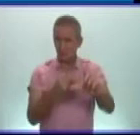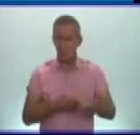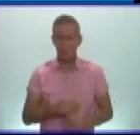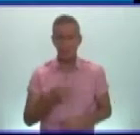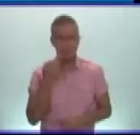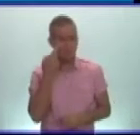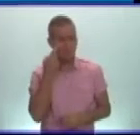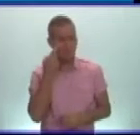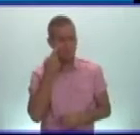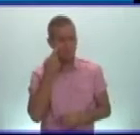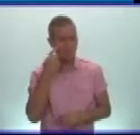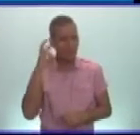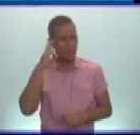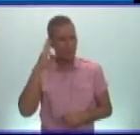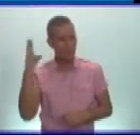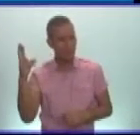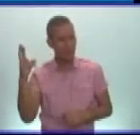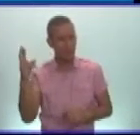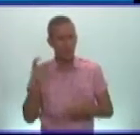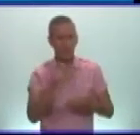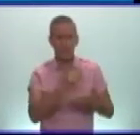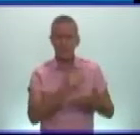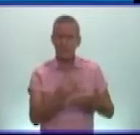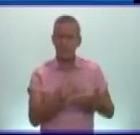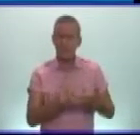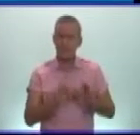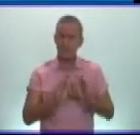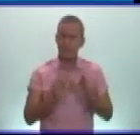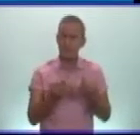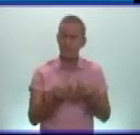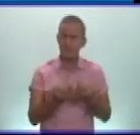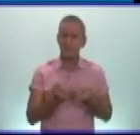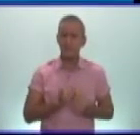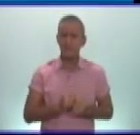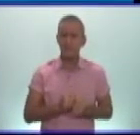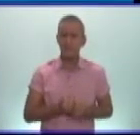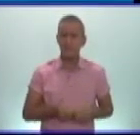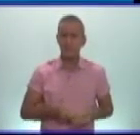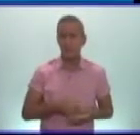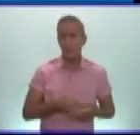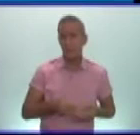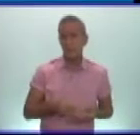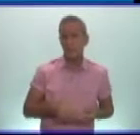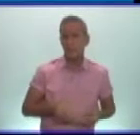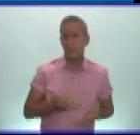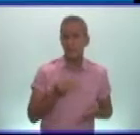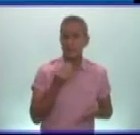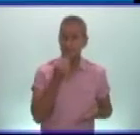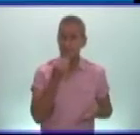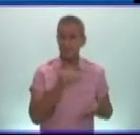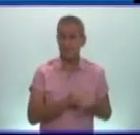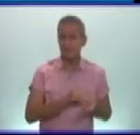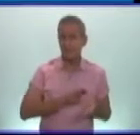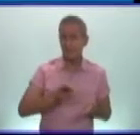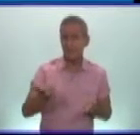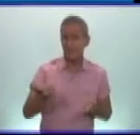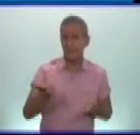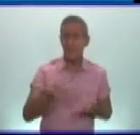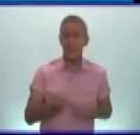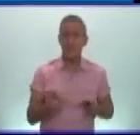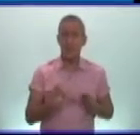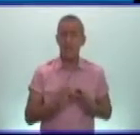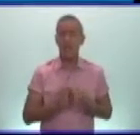a recordar qué cosa es una carta familiar. Es la que se envía a familiares o amigos. Se emplea un